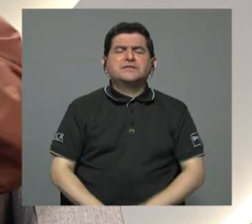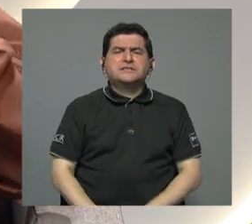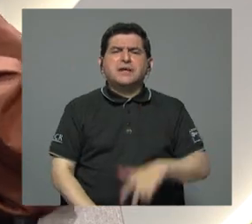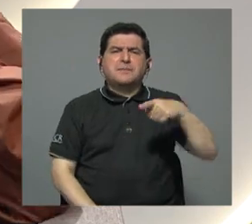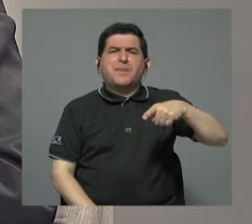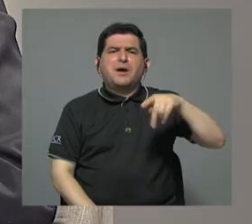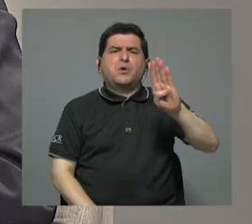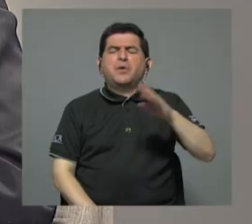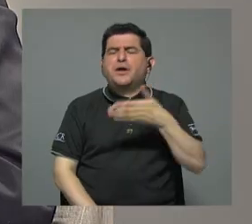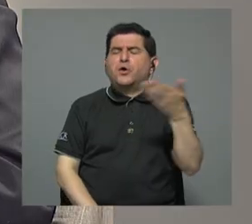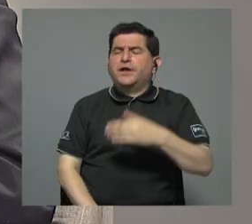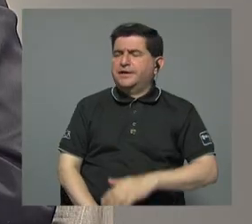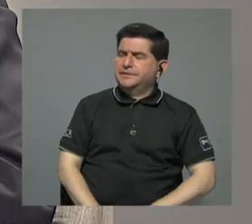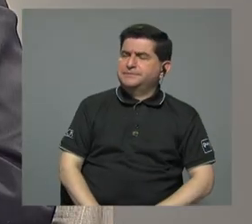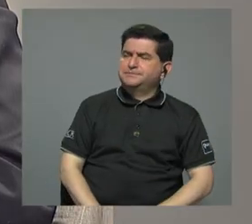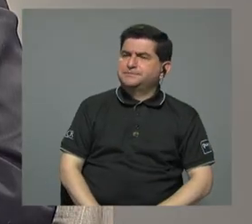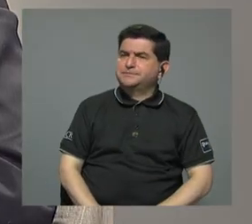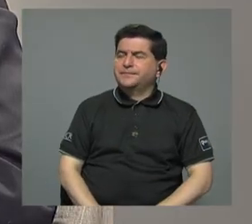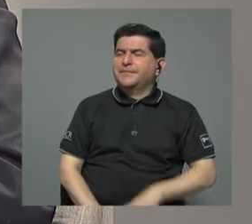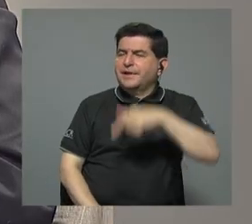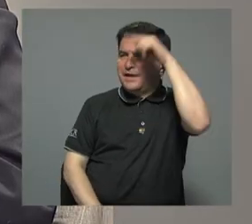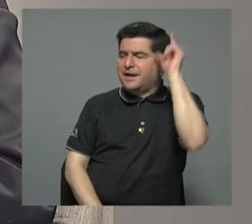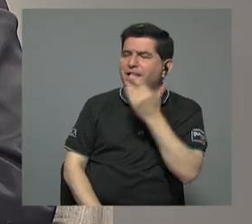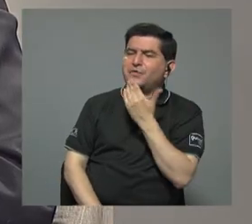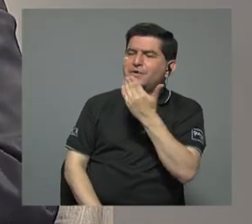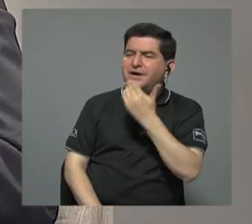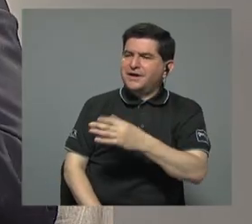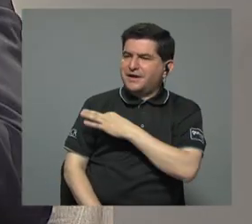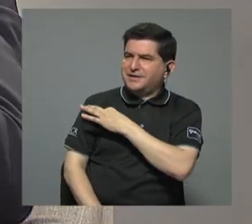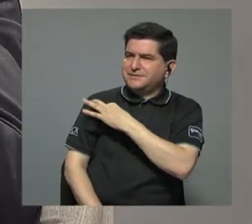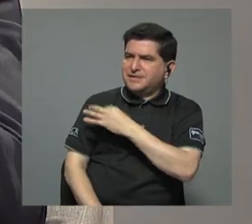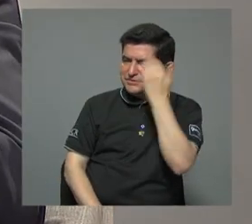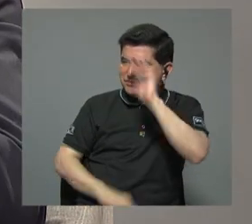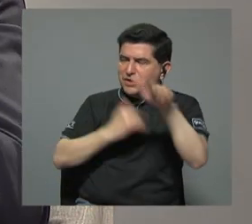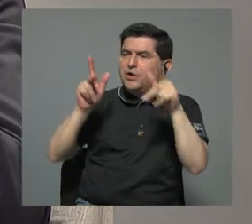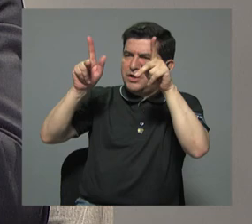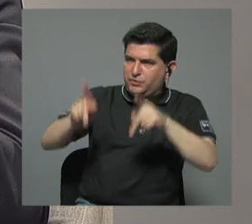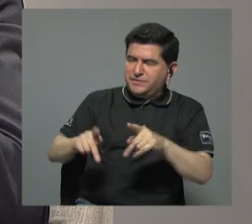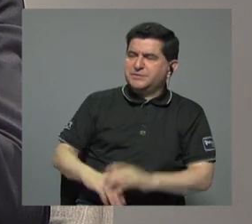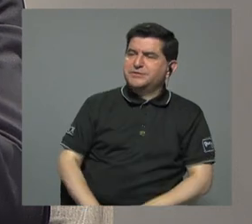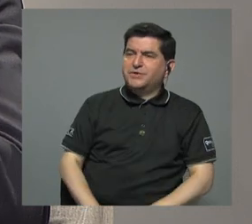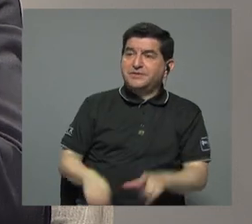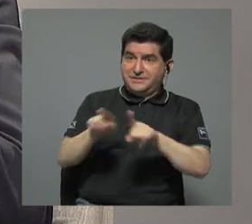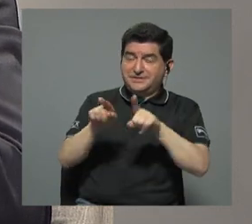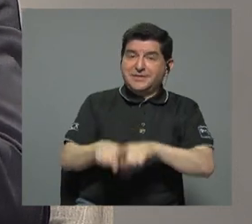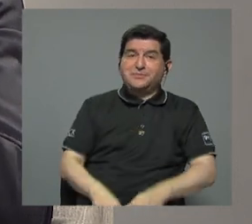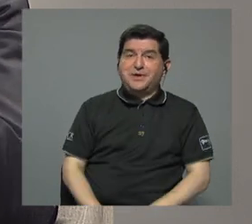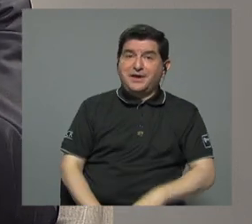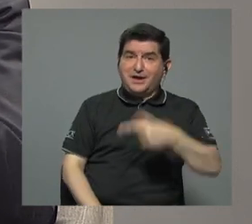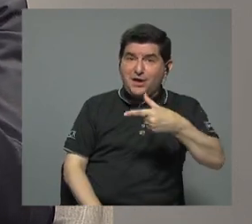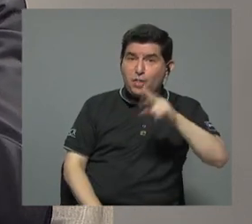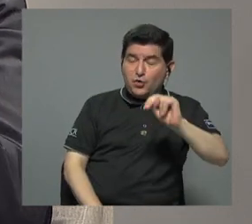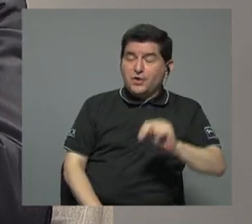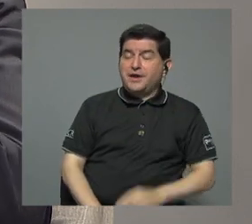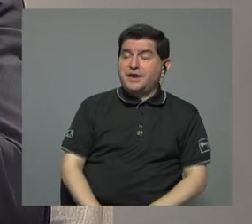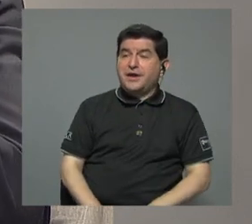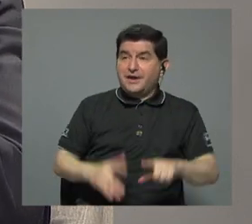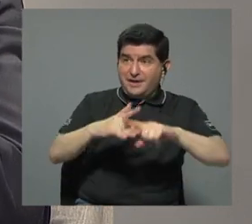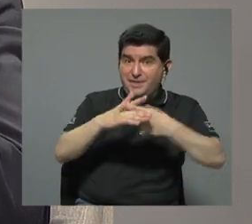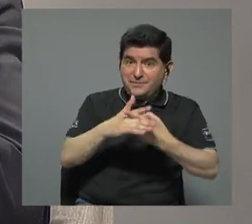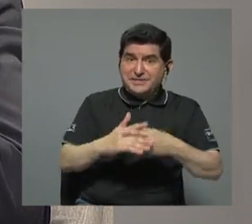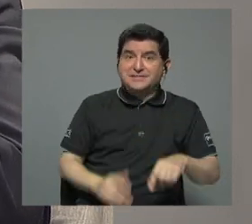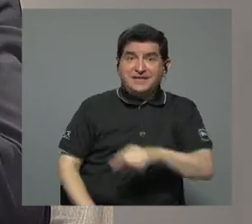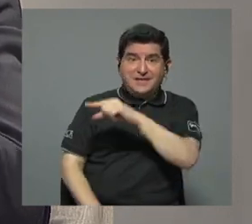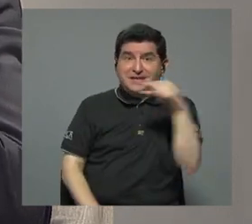barahona y ahora muchas gracias por la invitación un saludo a toda la audiencia es la gloria que siempre es un gusto empezamos a esta semana en